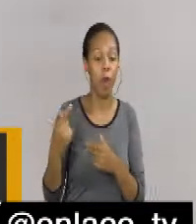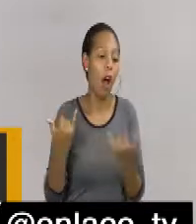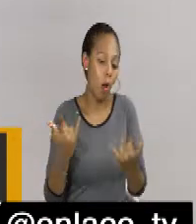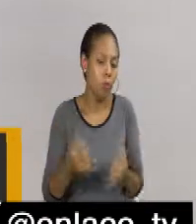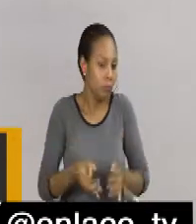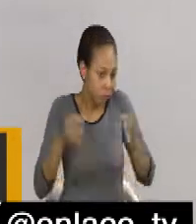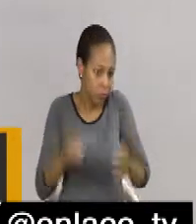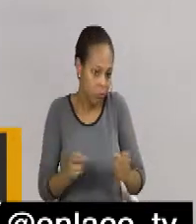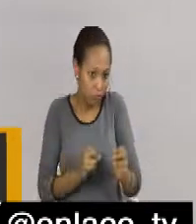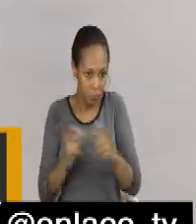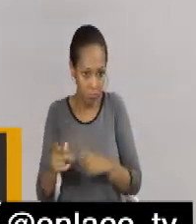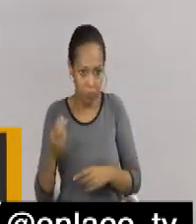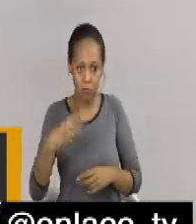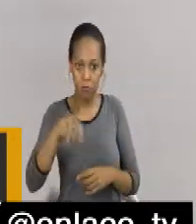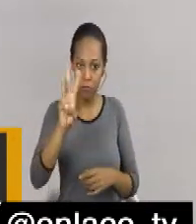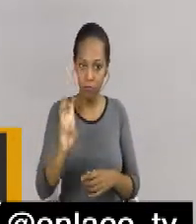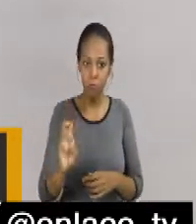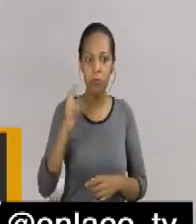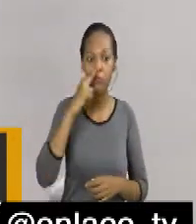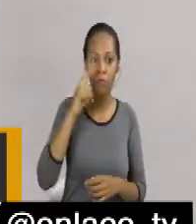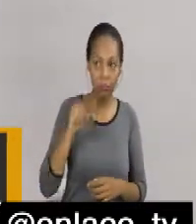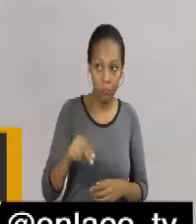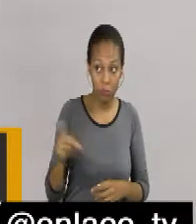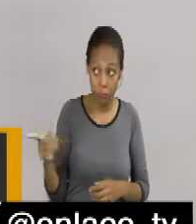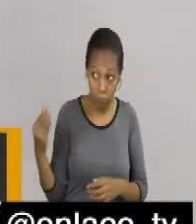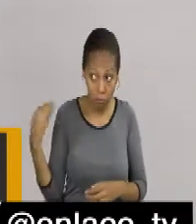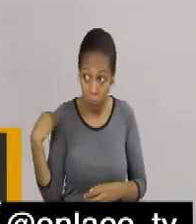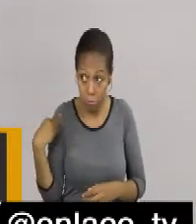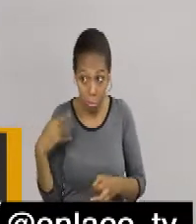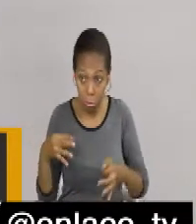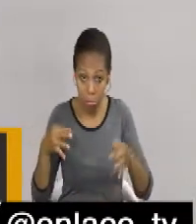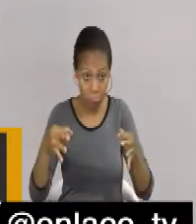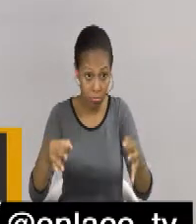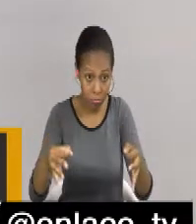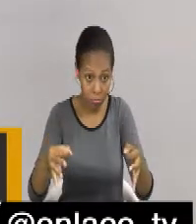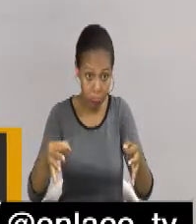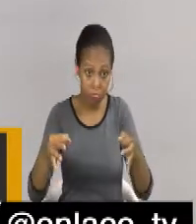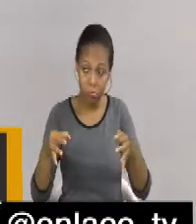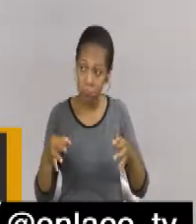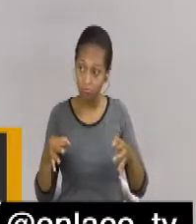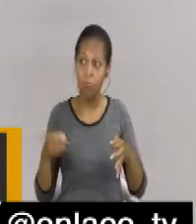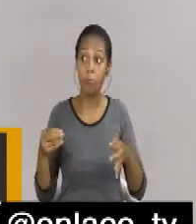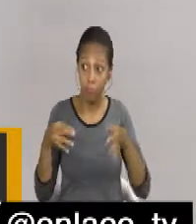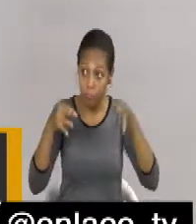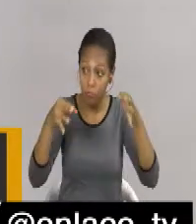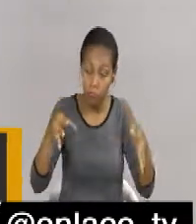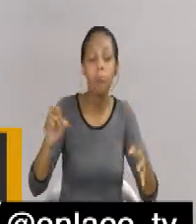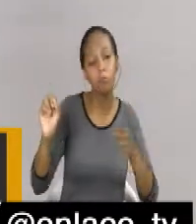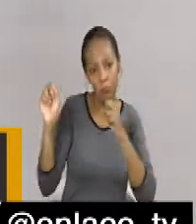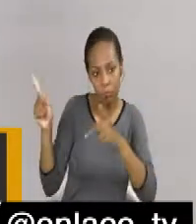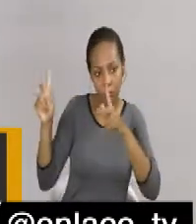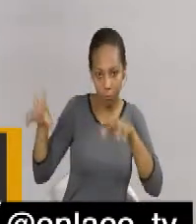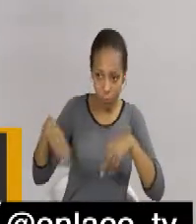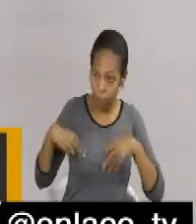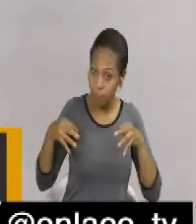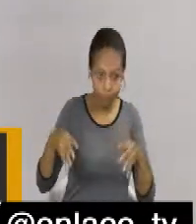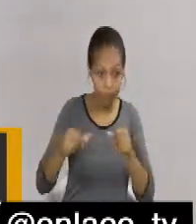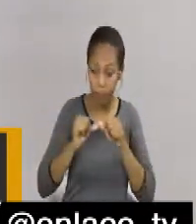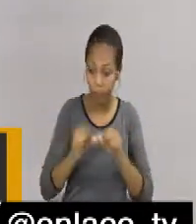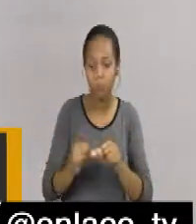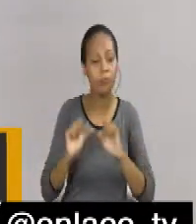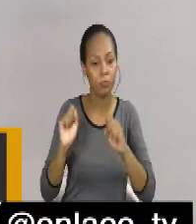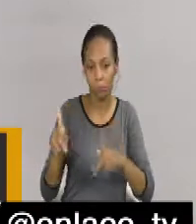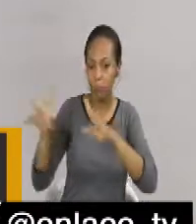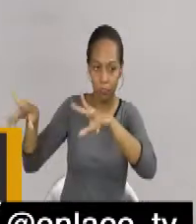junio, mientras no se diga lo contrario, y estamos preparados, pues, por eso el punto de seguimiento, del Comité de Seguimiento Electoral también busca